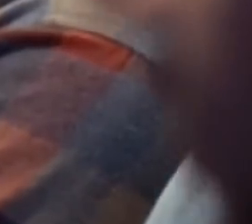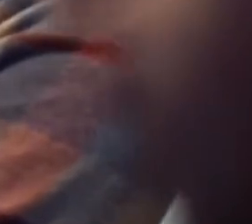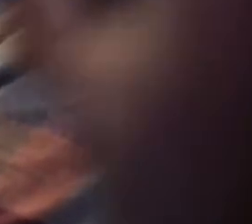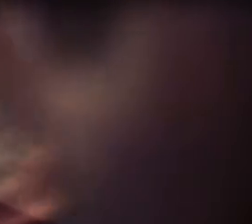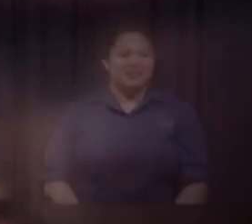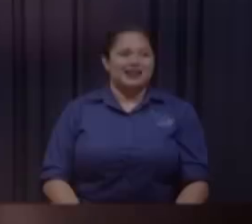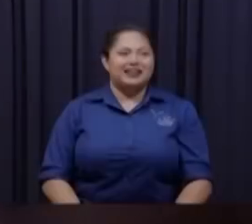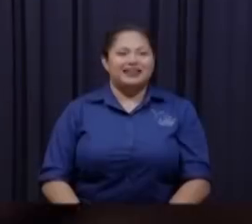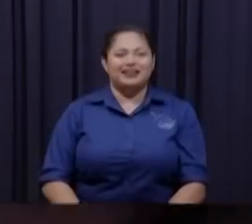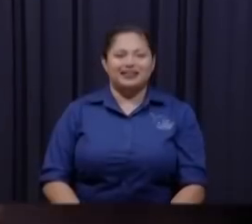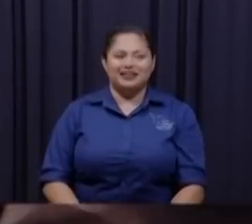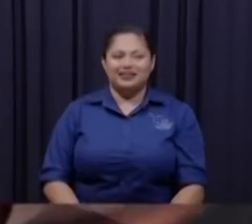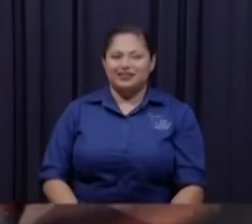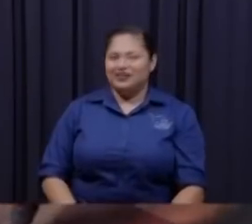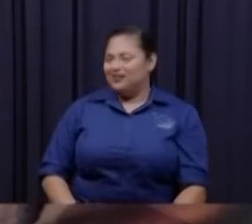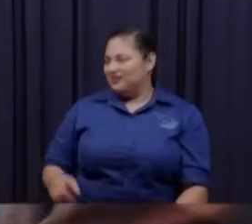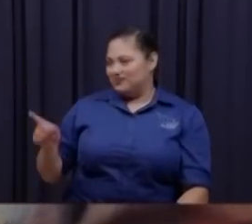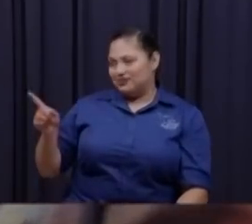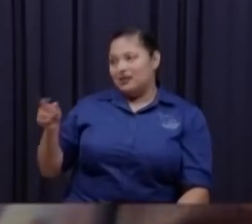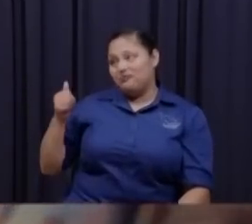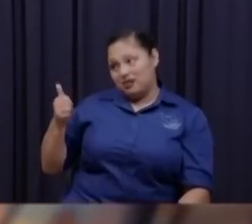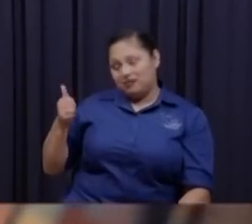Si se está portando mal, pórtese bien.